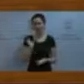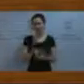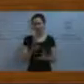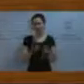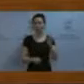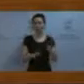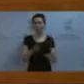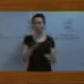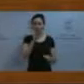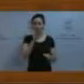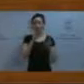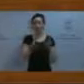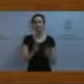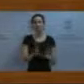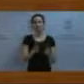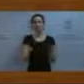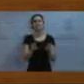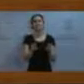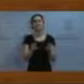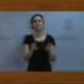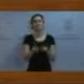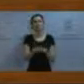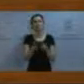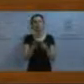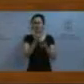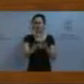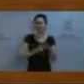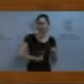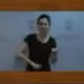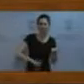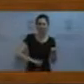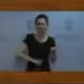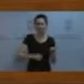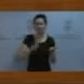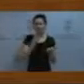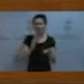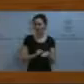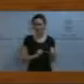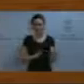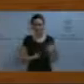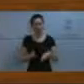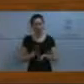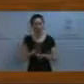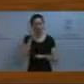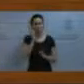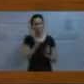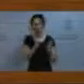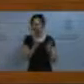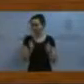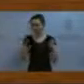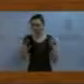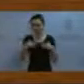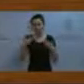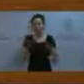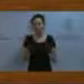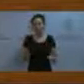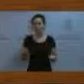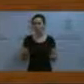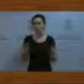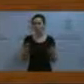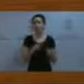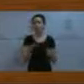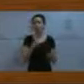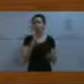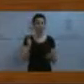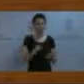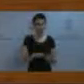tenía salida. Cuando pedimos información y la señora consejera se da cuenta de que no hay contratos, de que no hubo licitaciones, de que se adjudican contratos de 200.000 euros